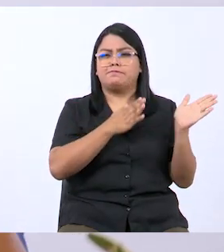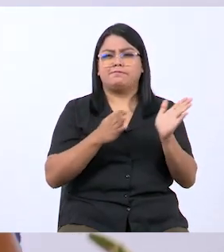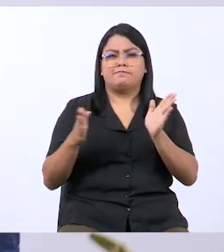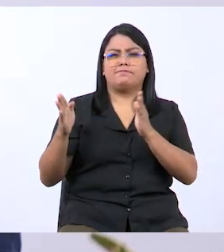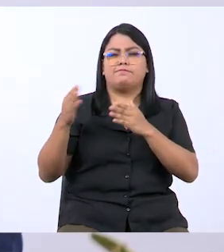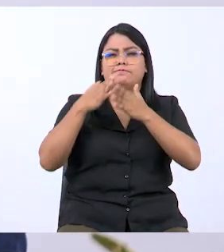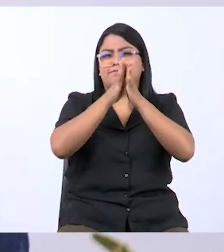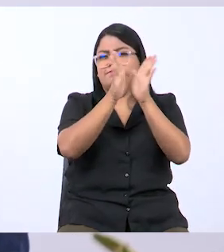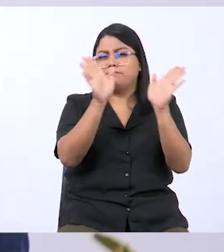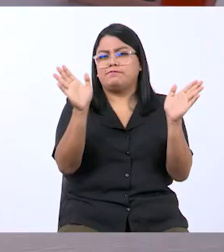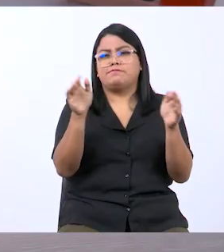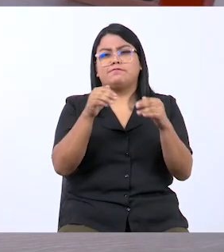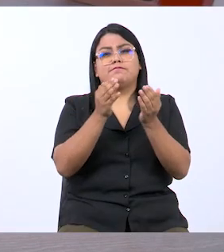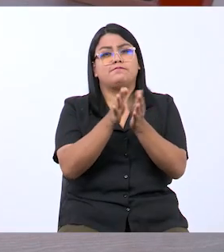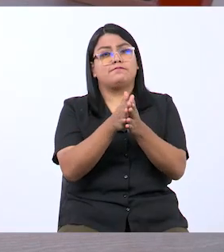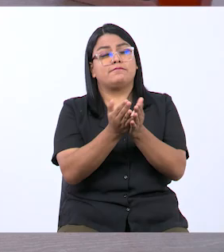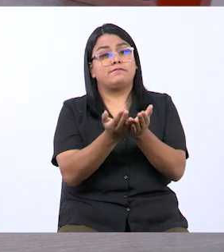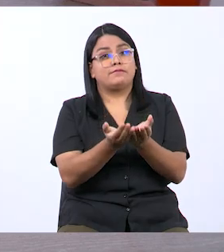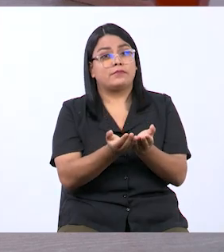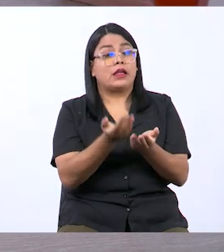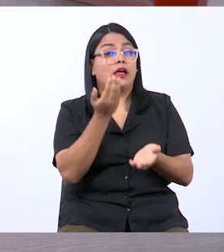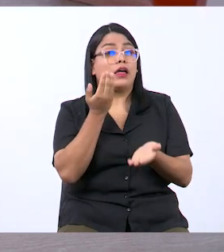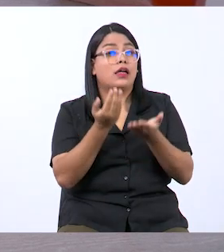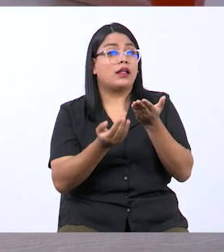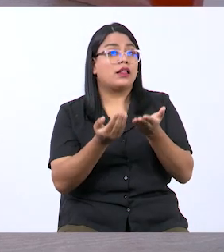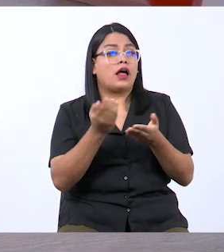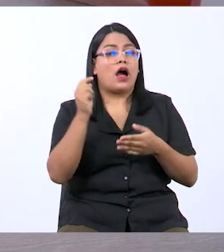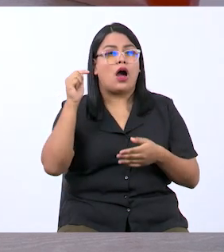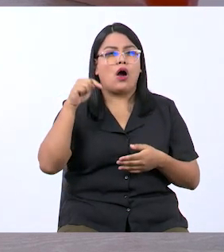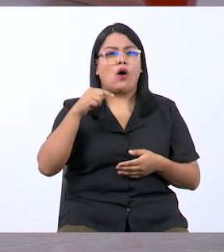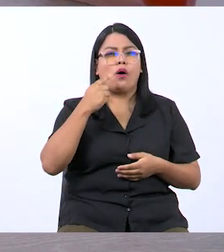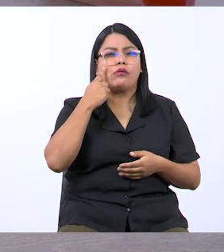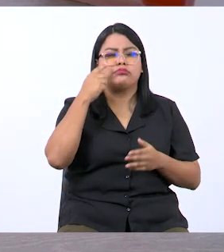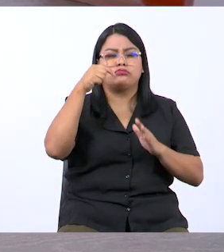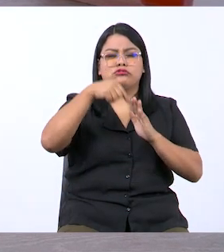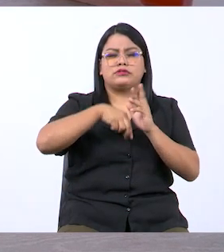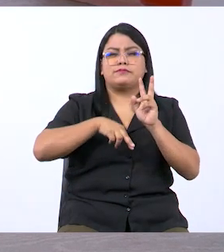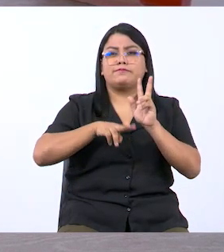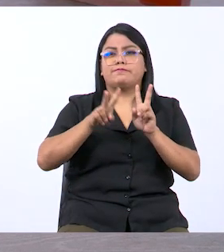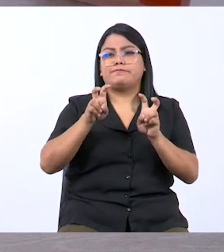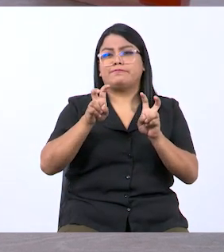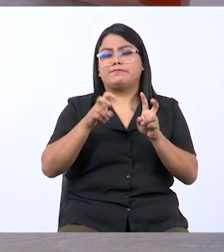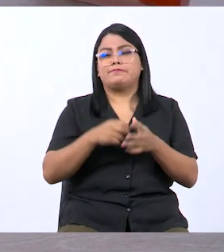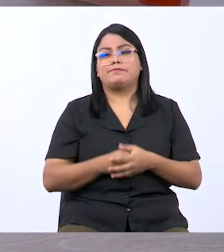la estructura de manera general del libro de texto, ¿qué te parece, Francisco, si vamos entrando en